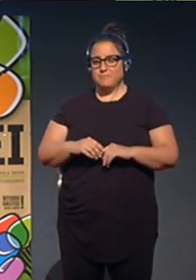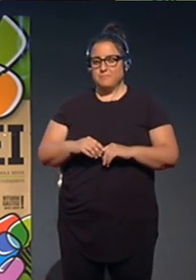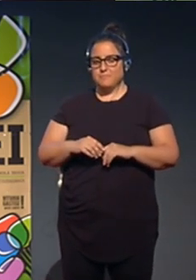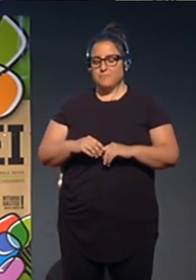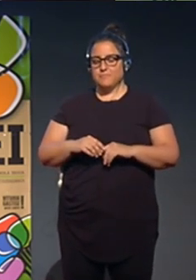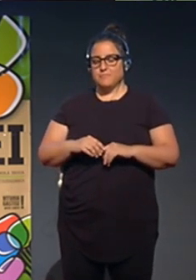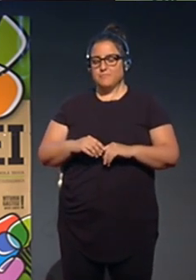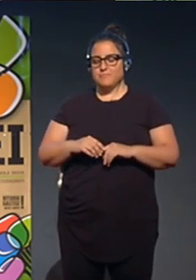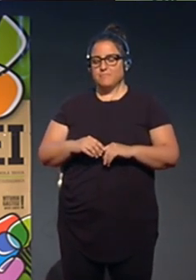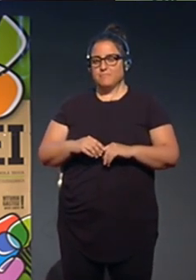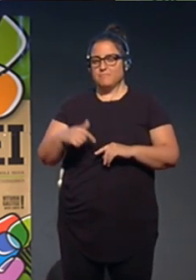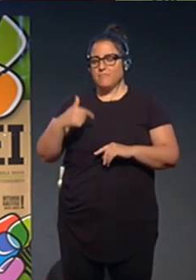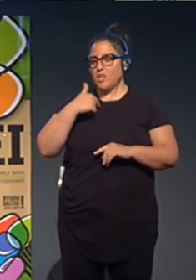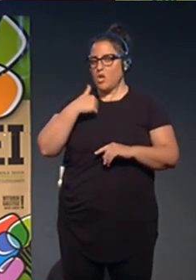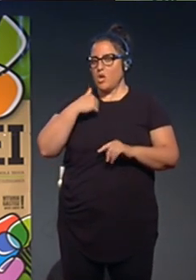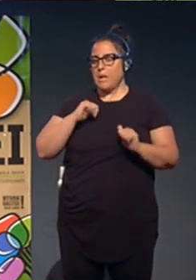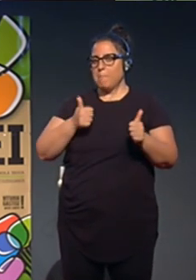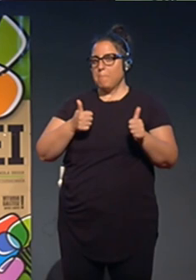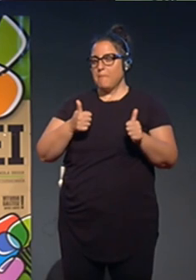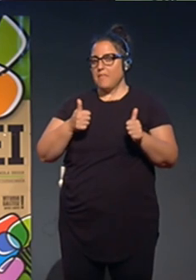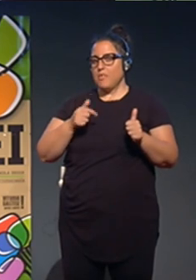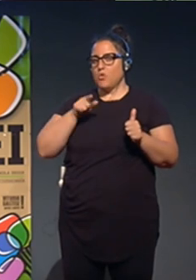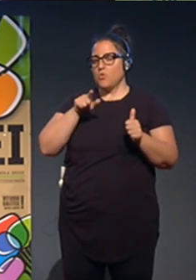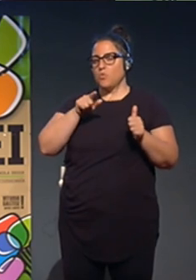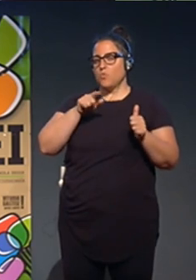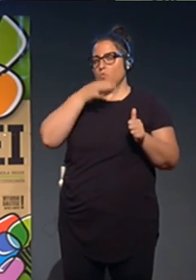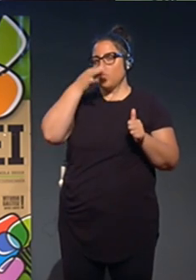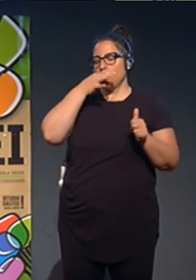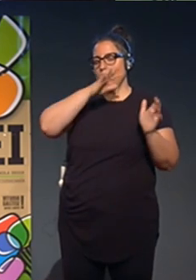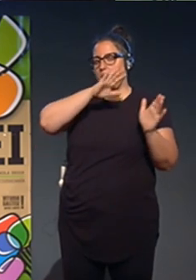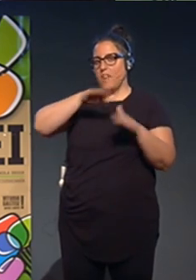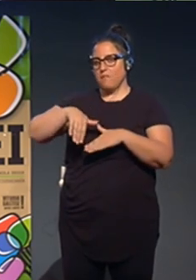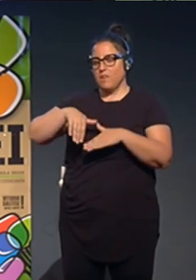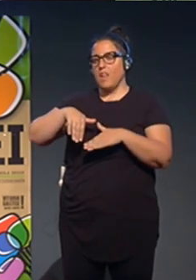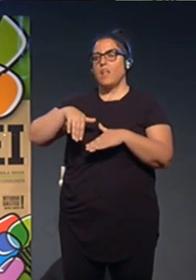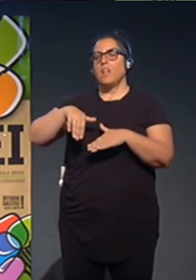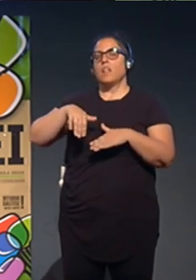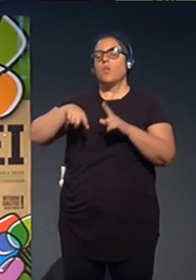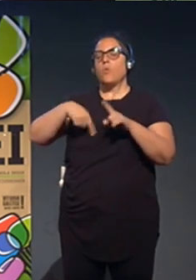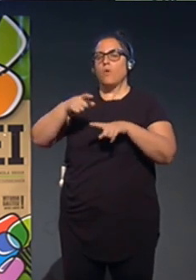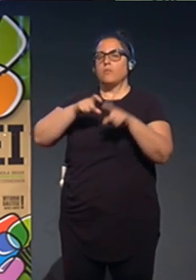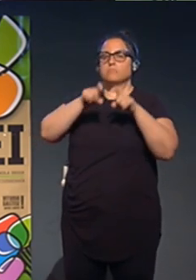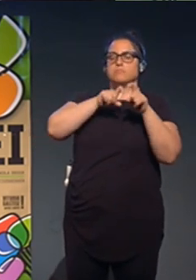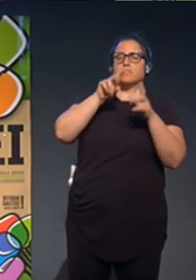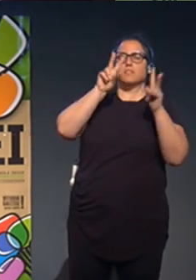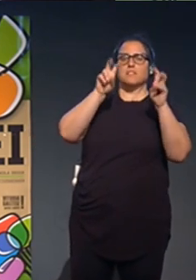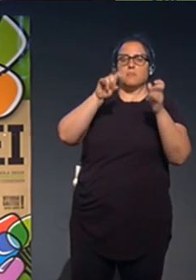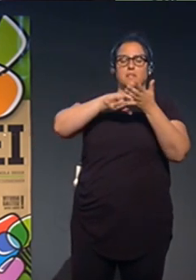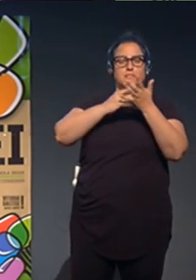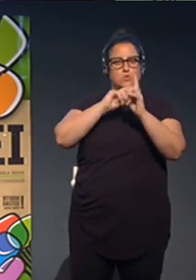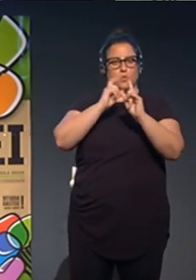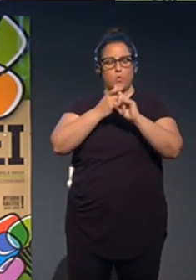eem yo voy a empezar por el final luego Volveré algunas de las soluciones pero cuando te escuchaba hablar